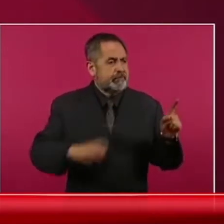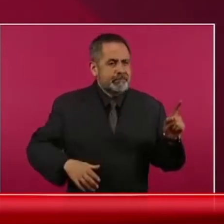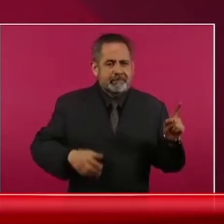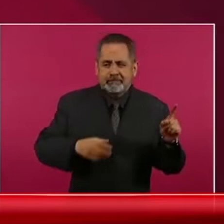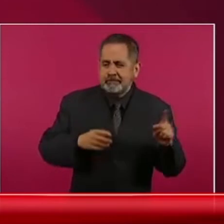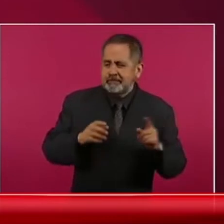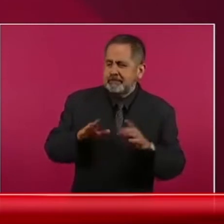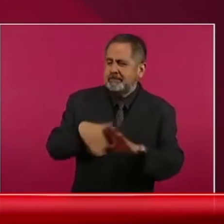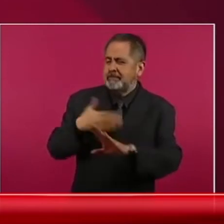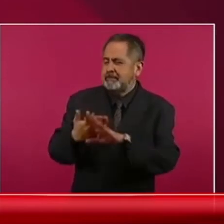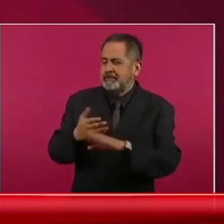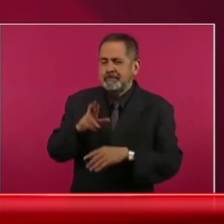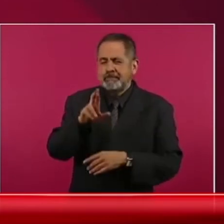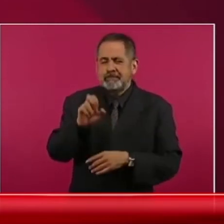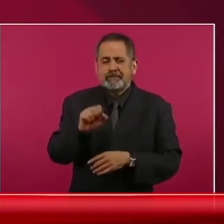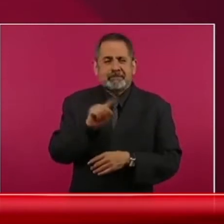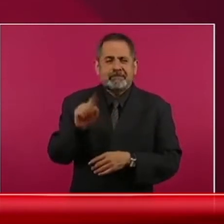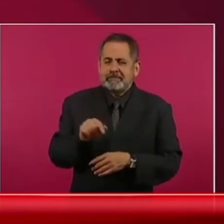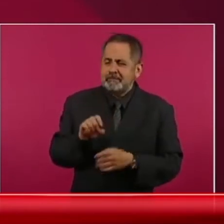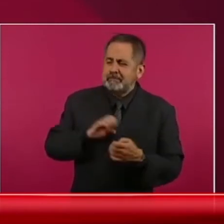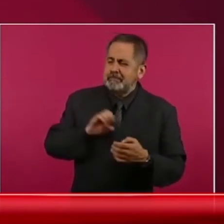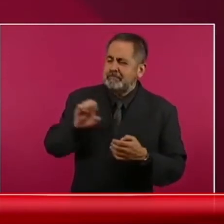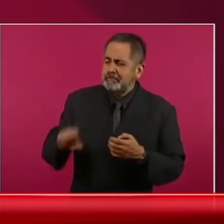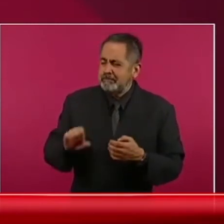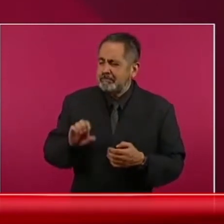racistas, clasistas,